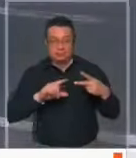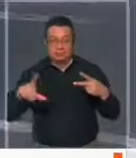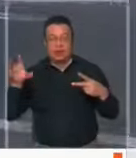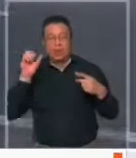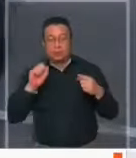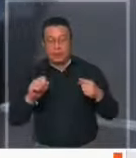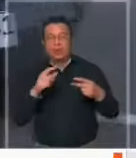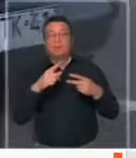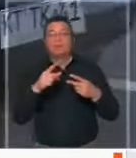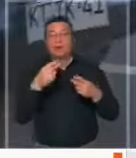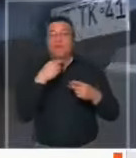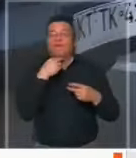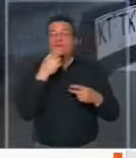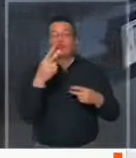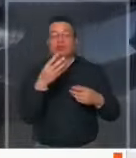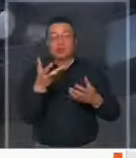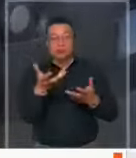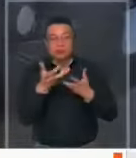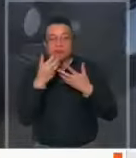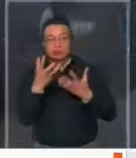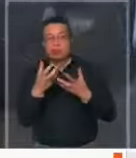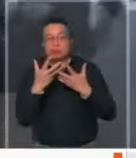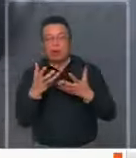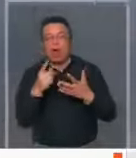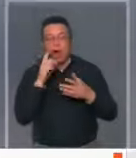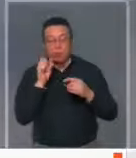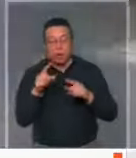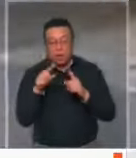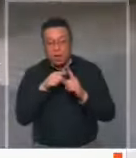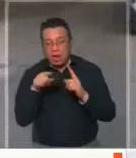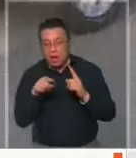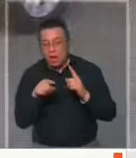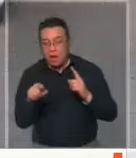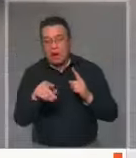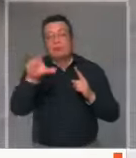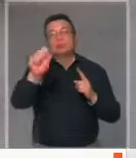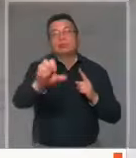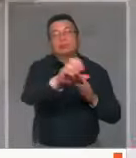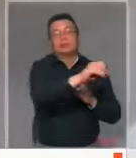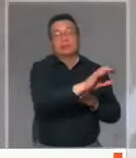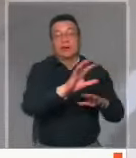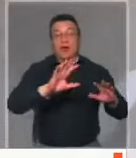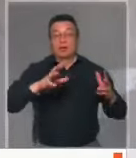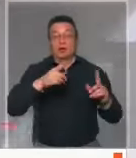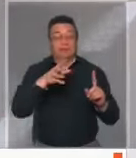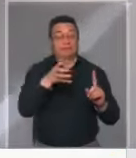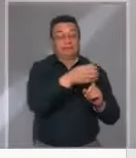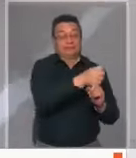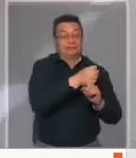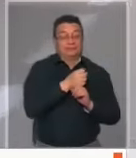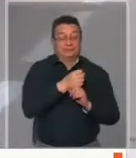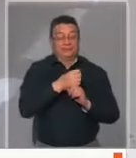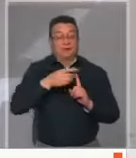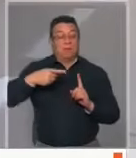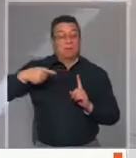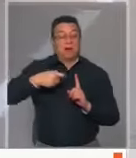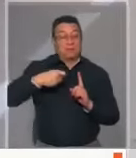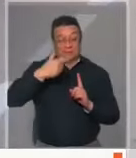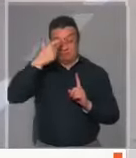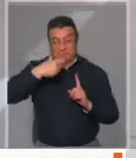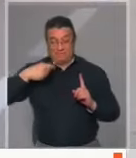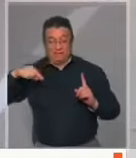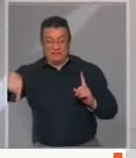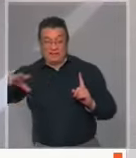evacuar, desde su voz, ¿no?, declaraciones o pistas que puedan llevar efectivamente a quienes perpetraron esto y que fueron los autores materiales de